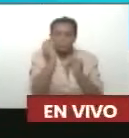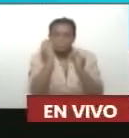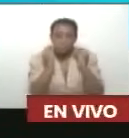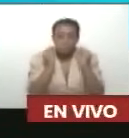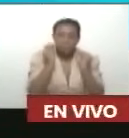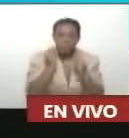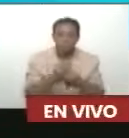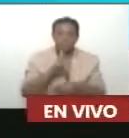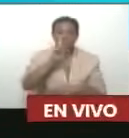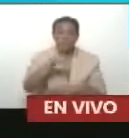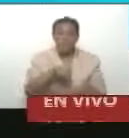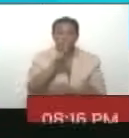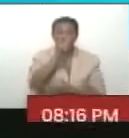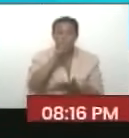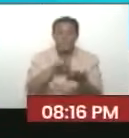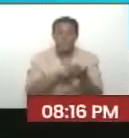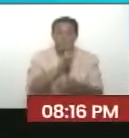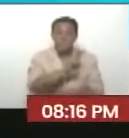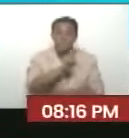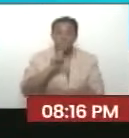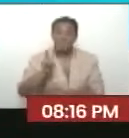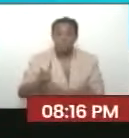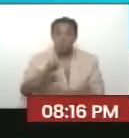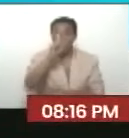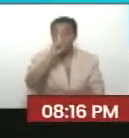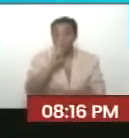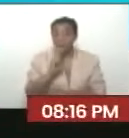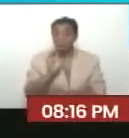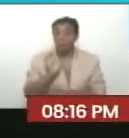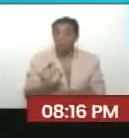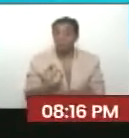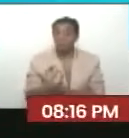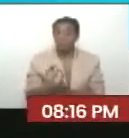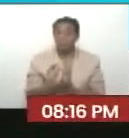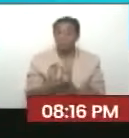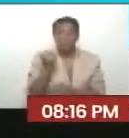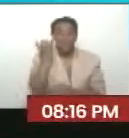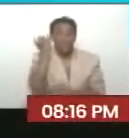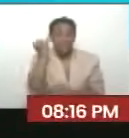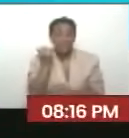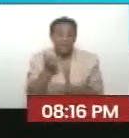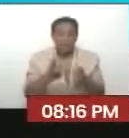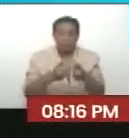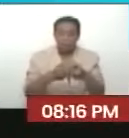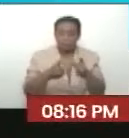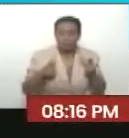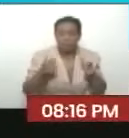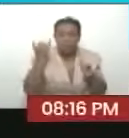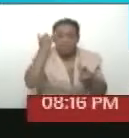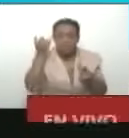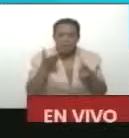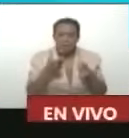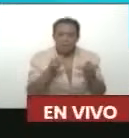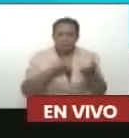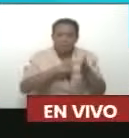También el 2022, Héctor, tuvimos una idea de ampliar